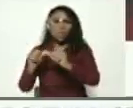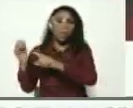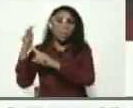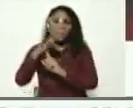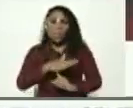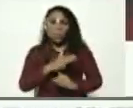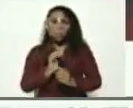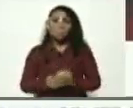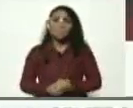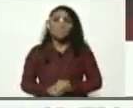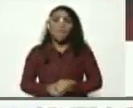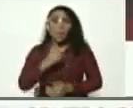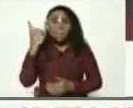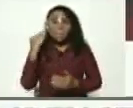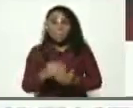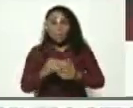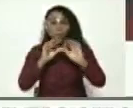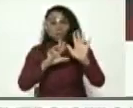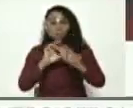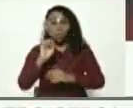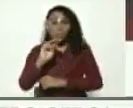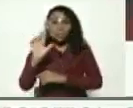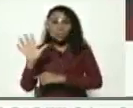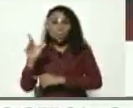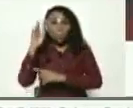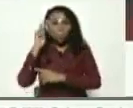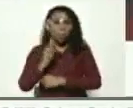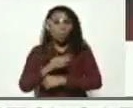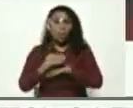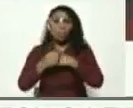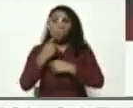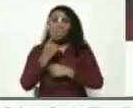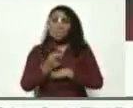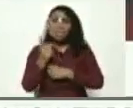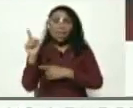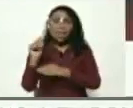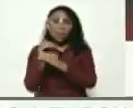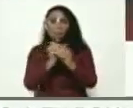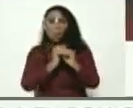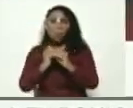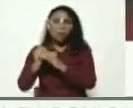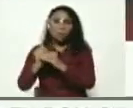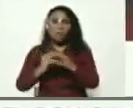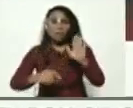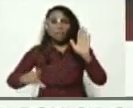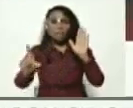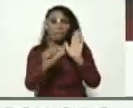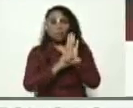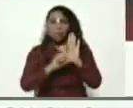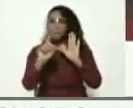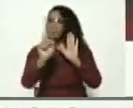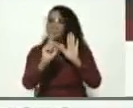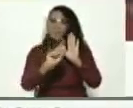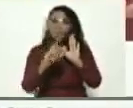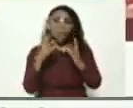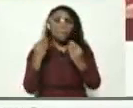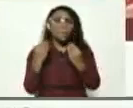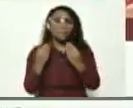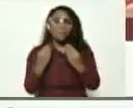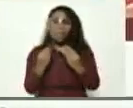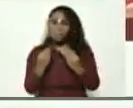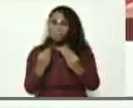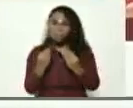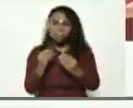dominando. En 1825 Bolívar afirma que la igualdad legal no es bastante por